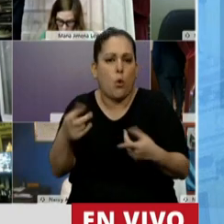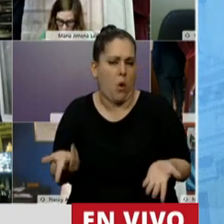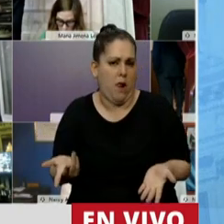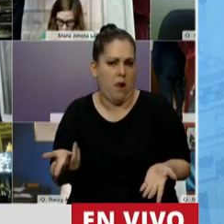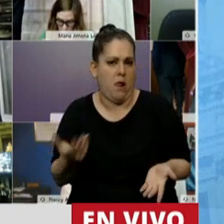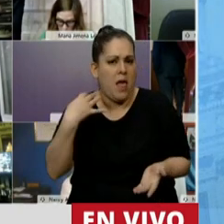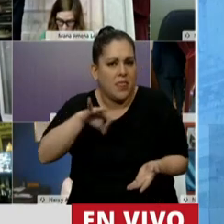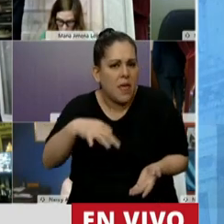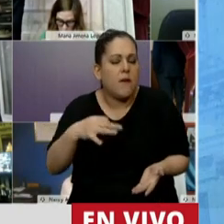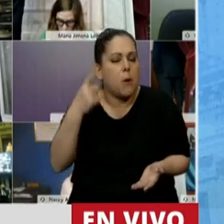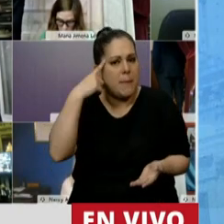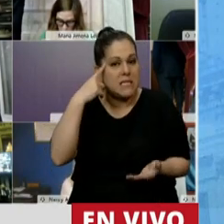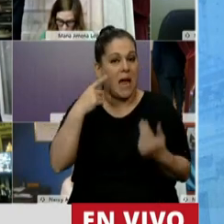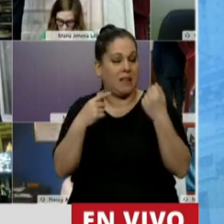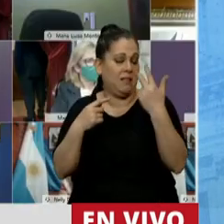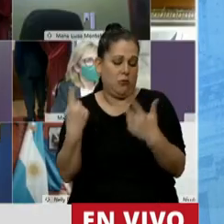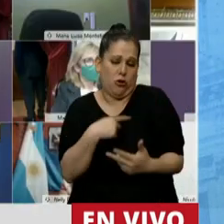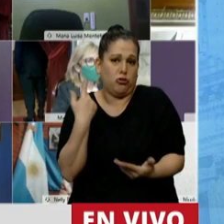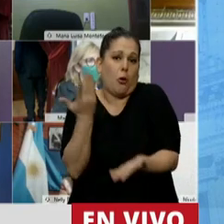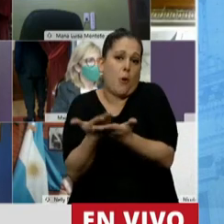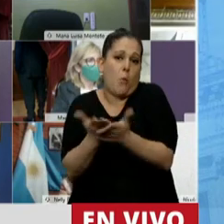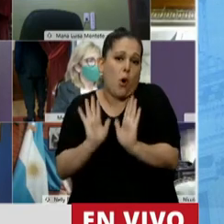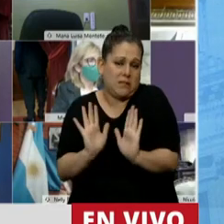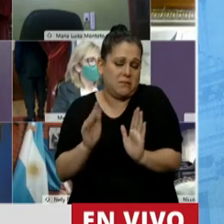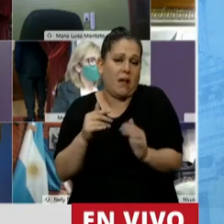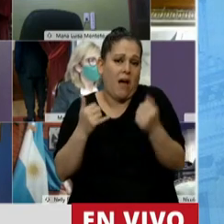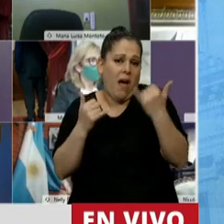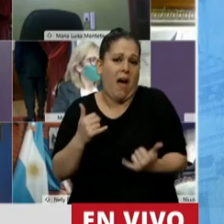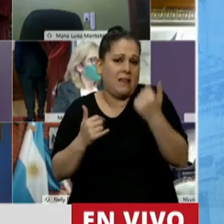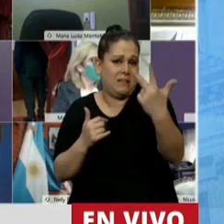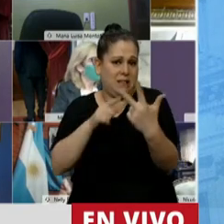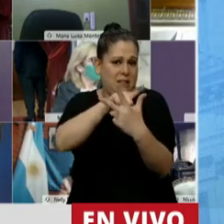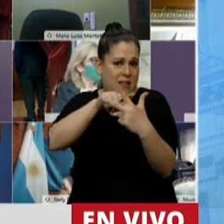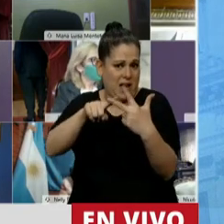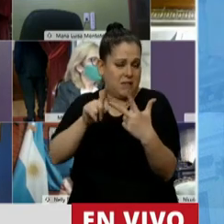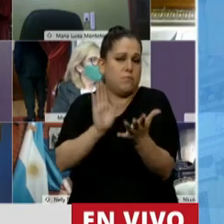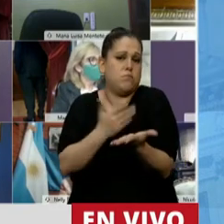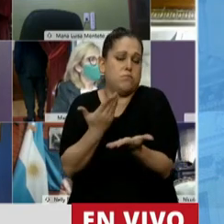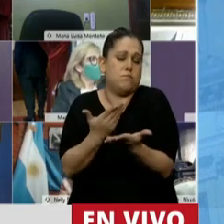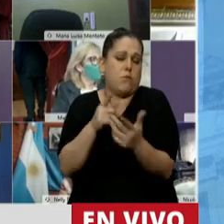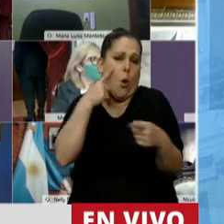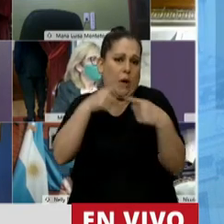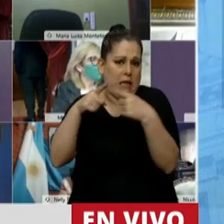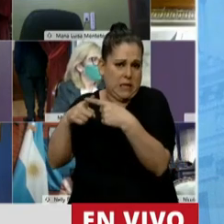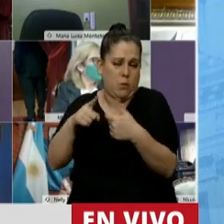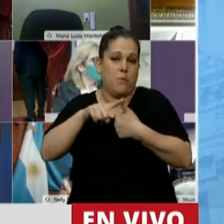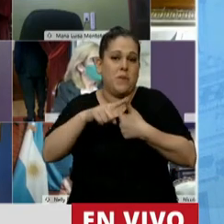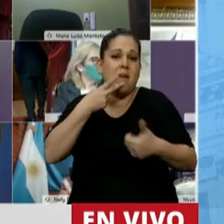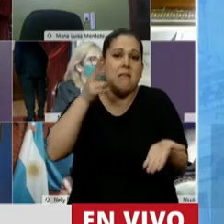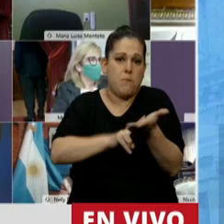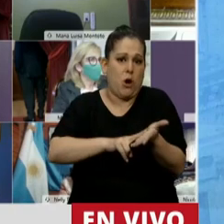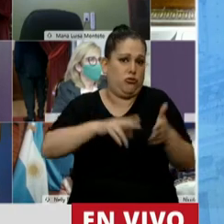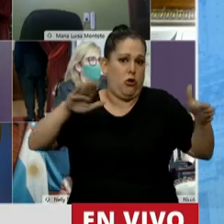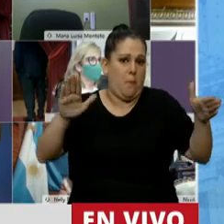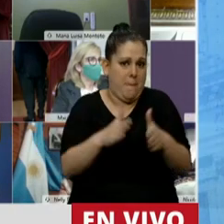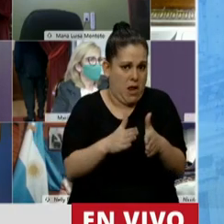Nuestra propuesta se basa en tres pilares y me gustaría que fueran los pilares de cualquier reforma impositiva. Reducir impuestos, bajar la